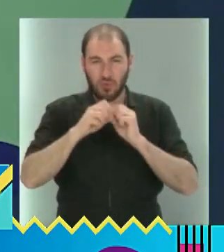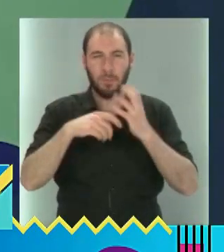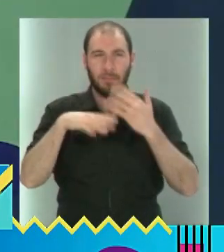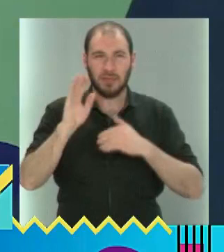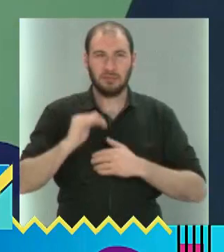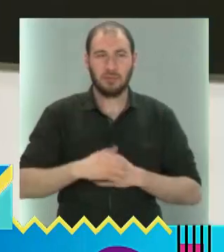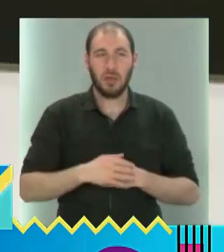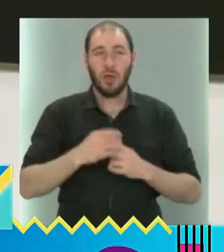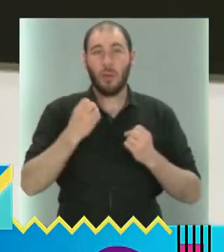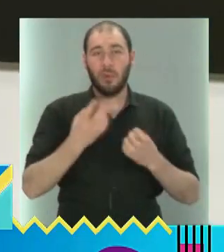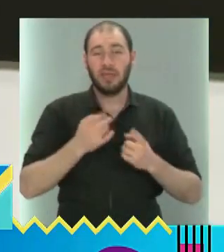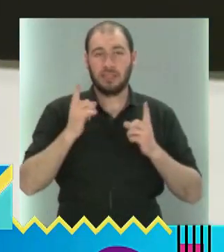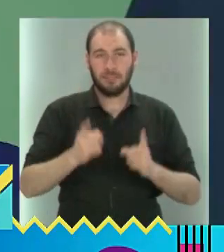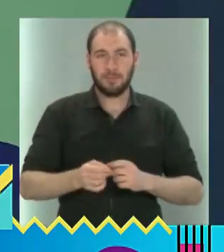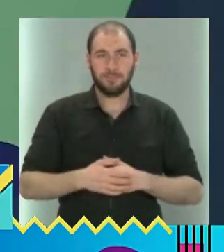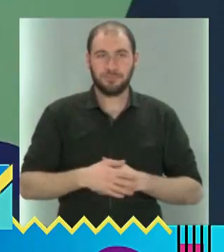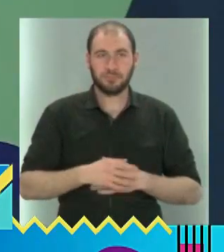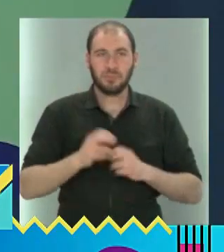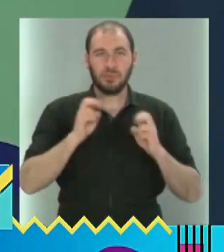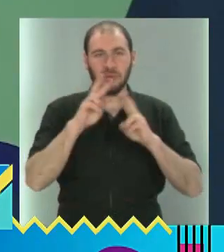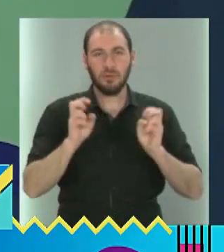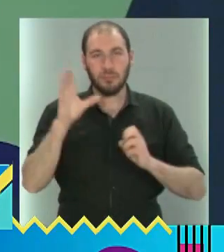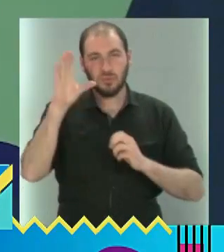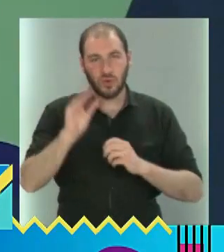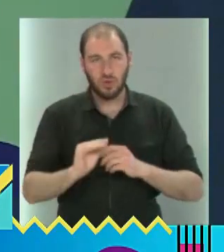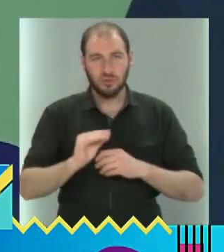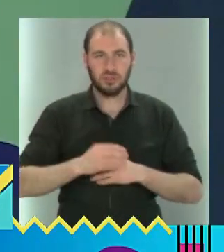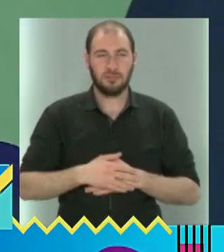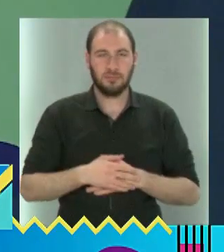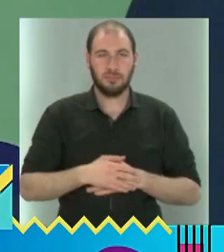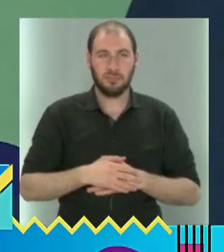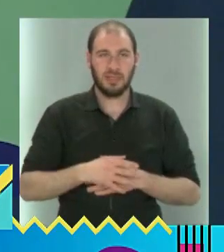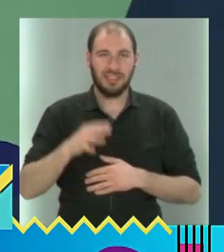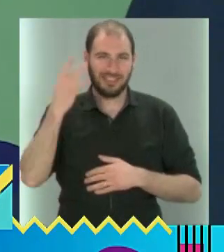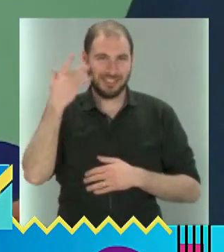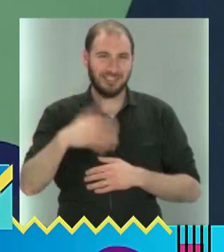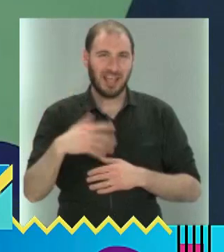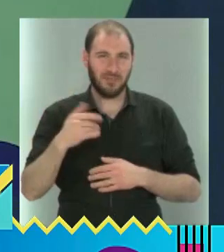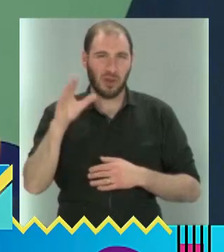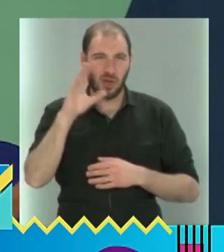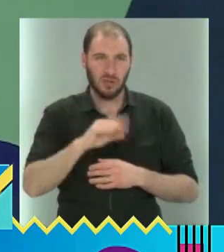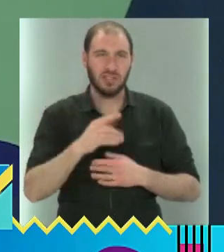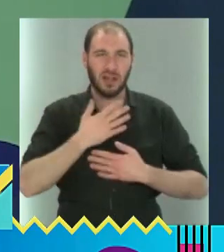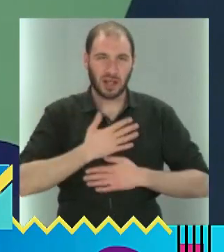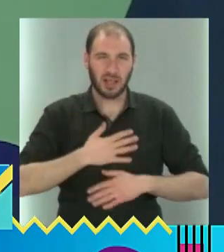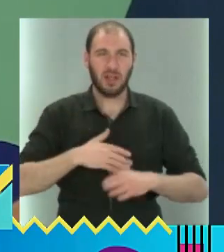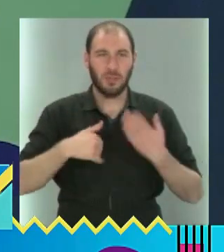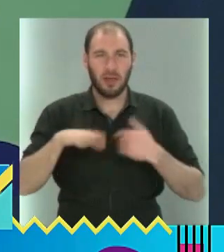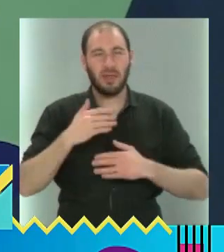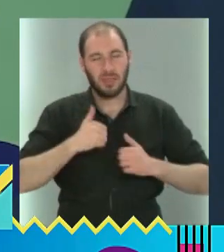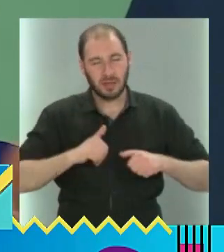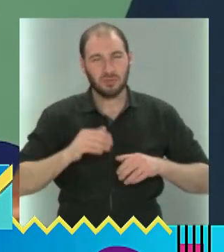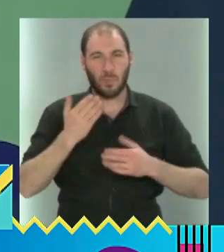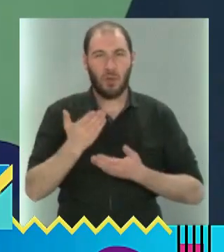traje, porque además tiene que ver con la noche, y con que los sabios en la noche ya pueden estar más tranquilos, pueden